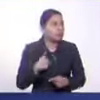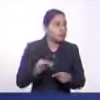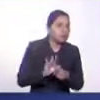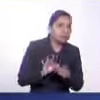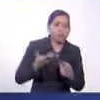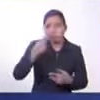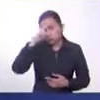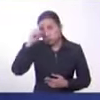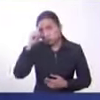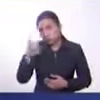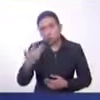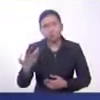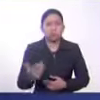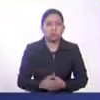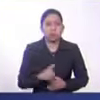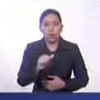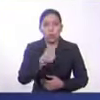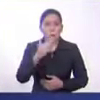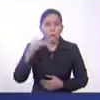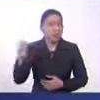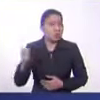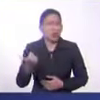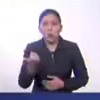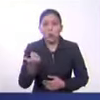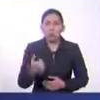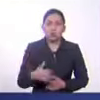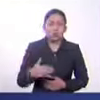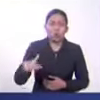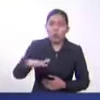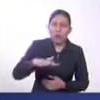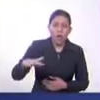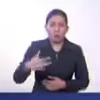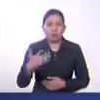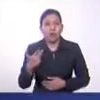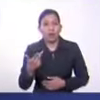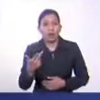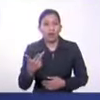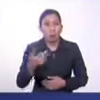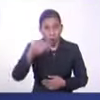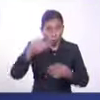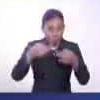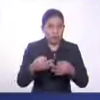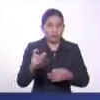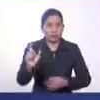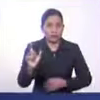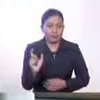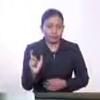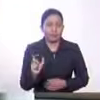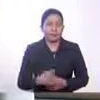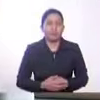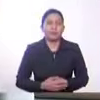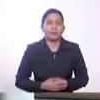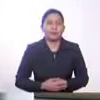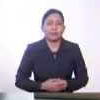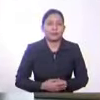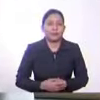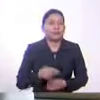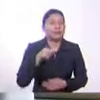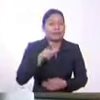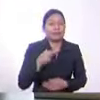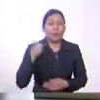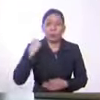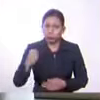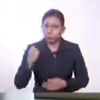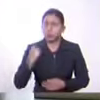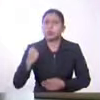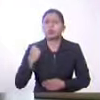trabajo, ¿verdad?, en otro país, en otras ciudades, pero de una forma establecida, ¿verdad?, y regular. Y por eso es muy importante